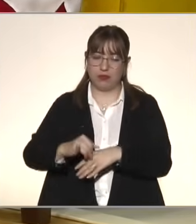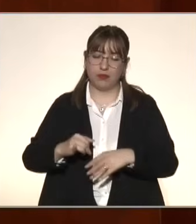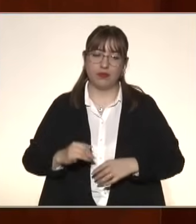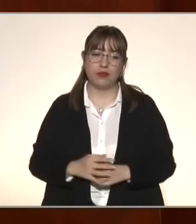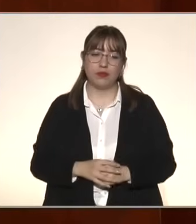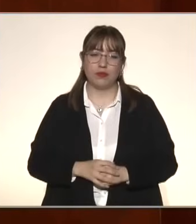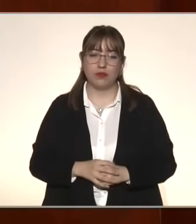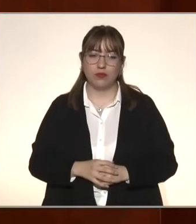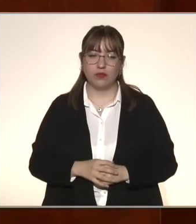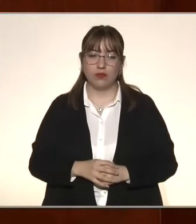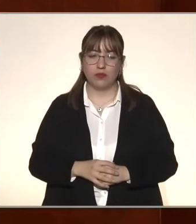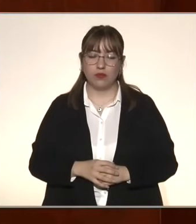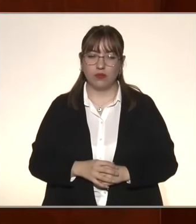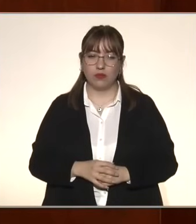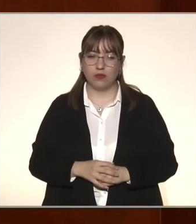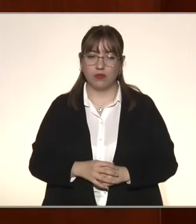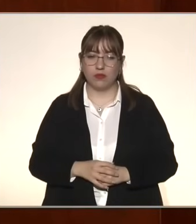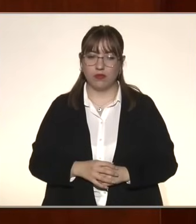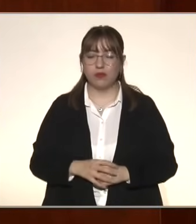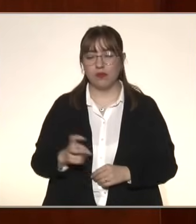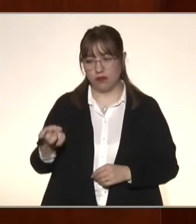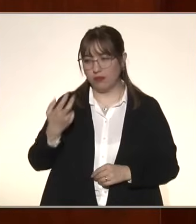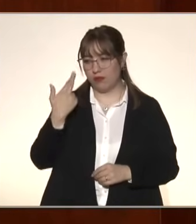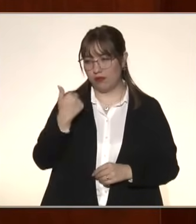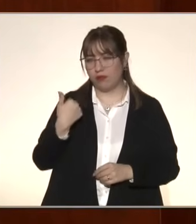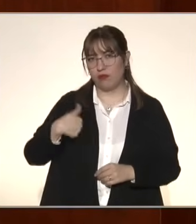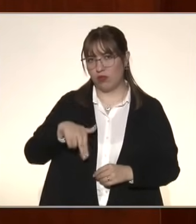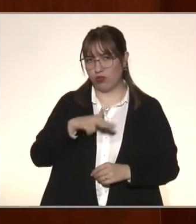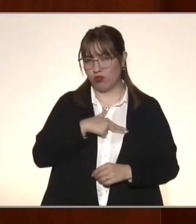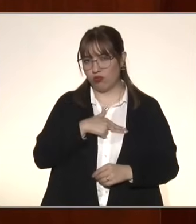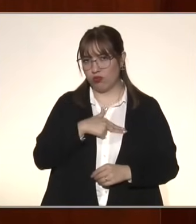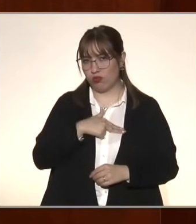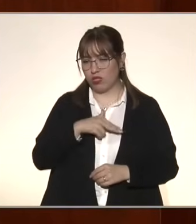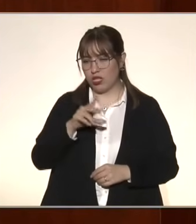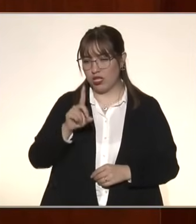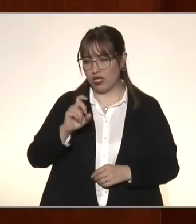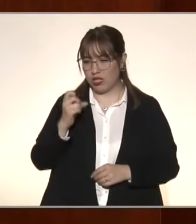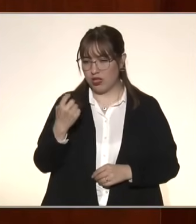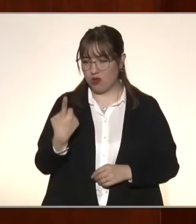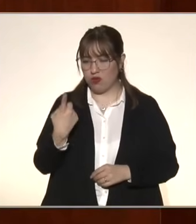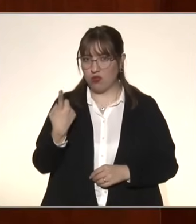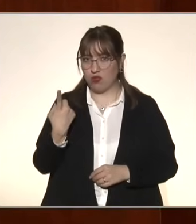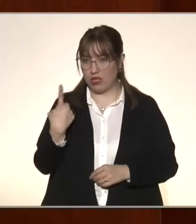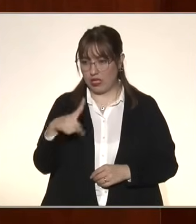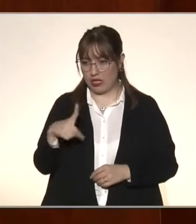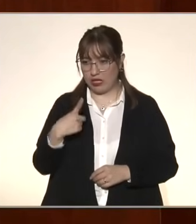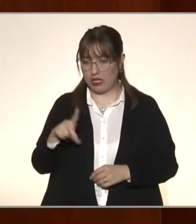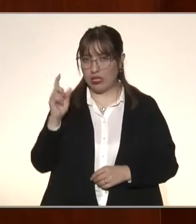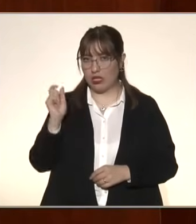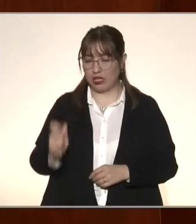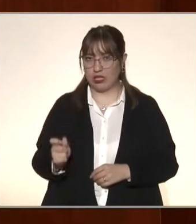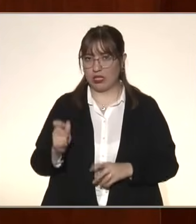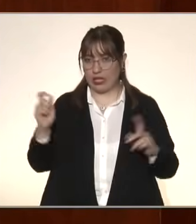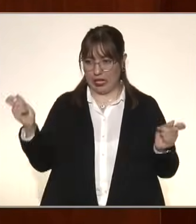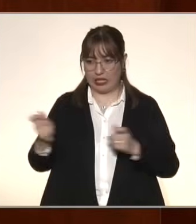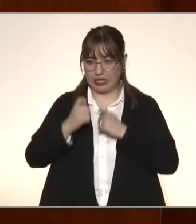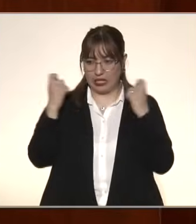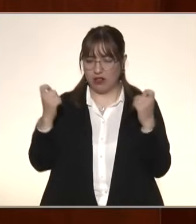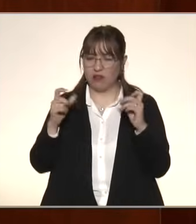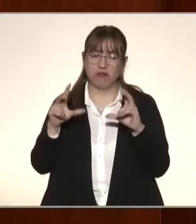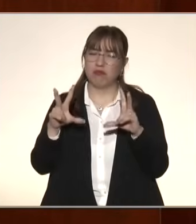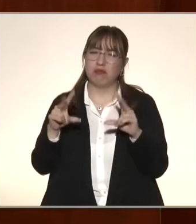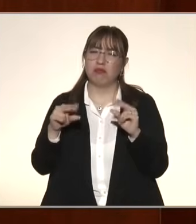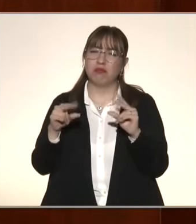efectivamente, no decidimos no celebrarlo, simplemente darle otro significado u otra palabra. Exacto. Sí, o sea,